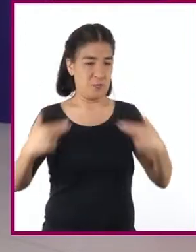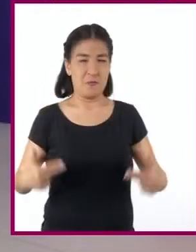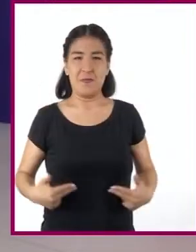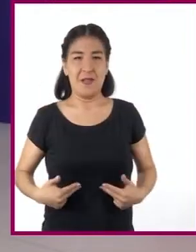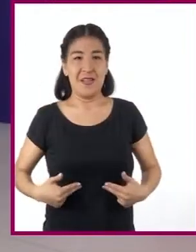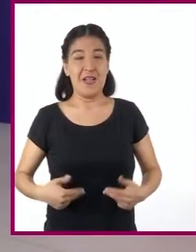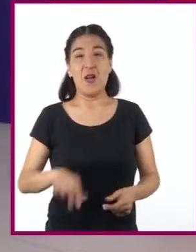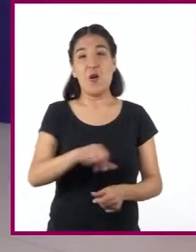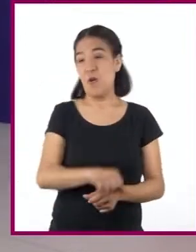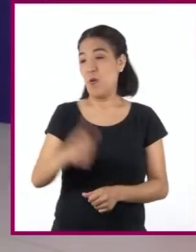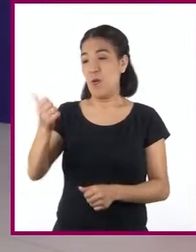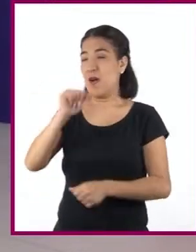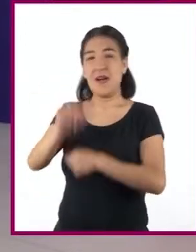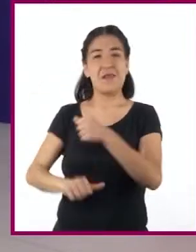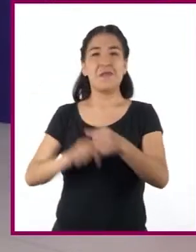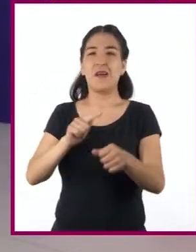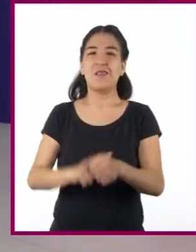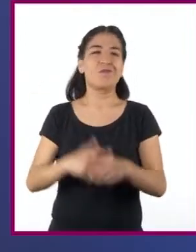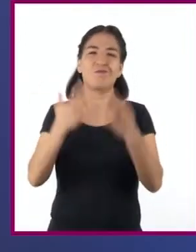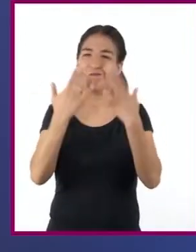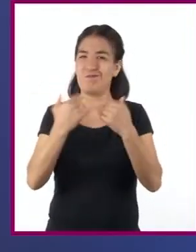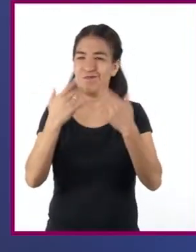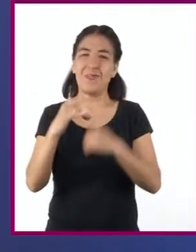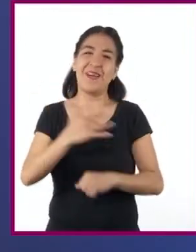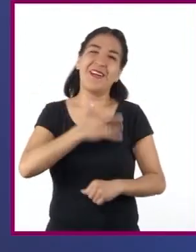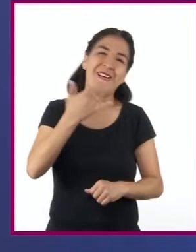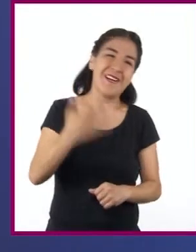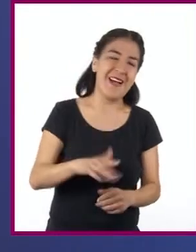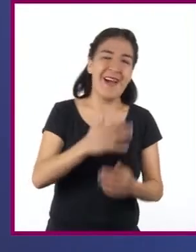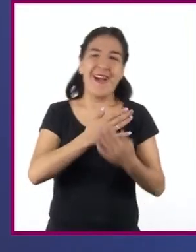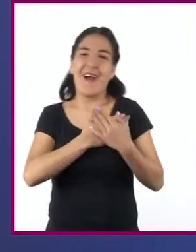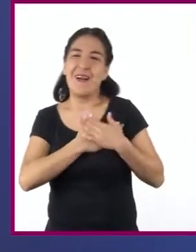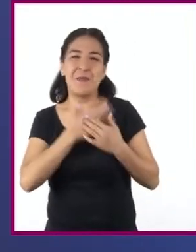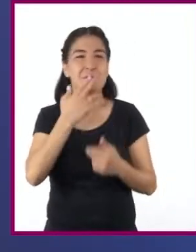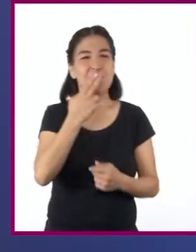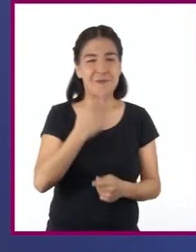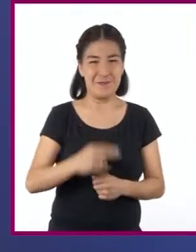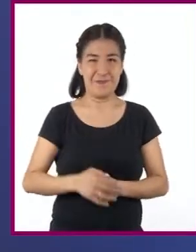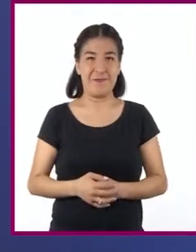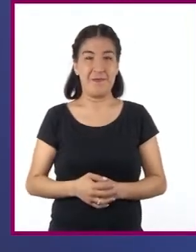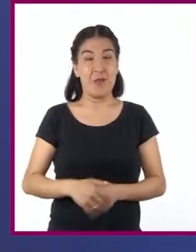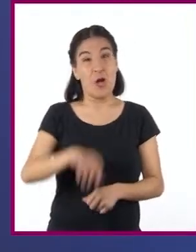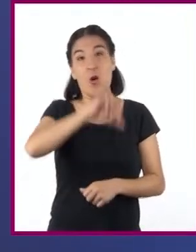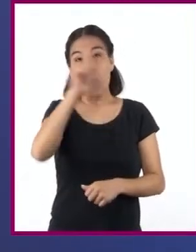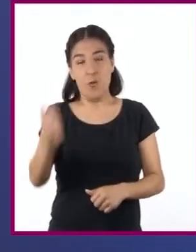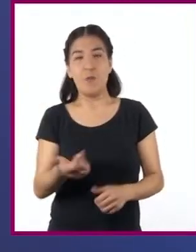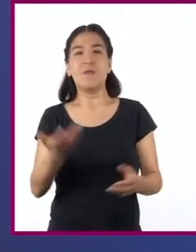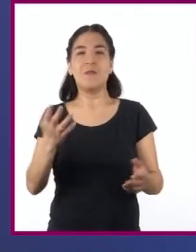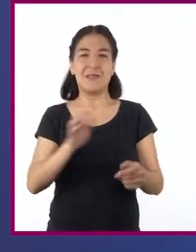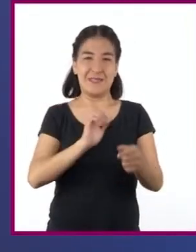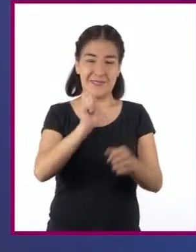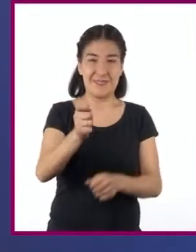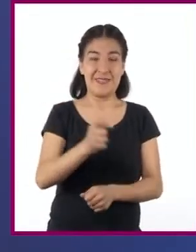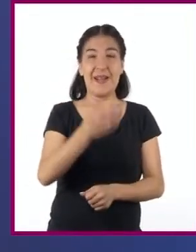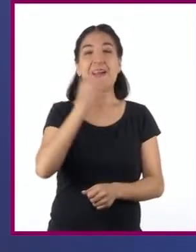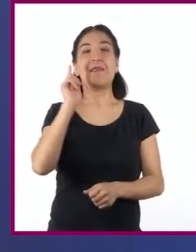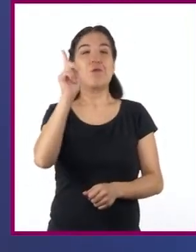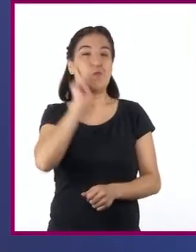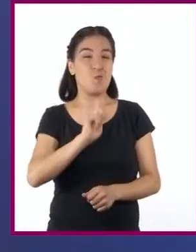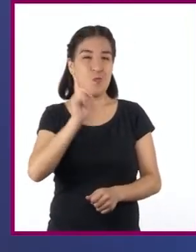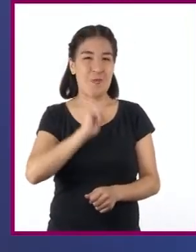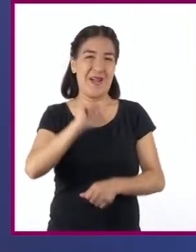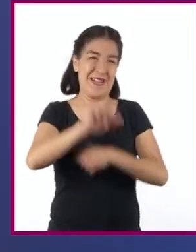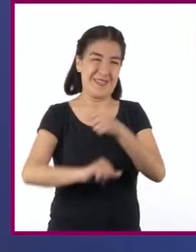el resto de las especies no hay lugar para ello. En los otros seres vivos, en general, las hembras eligen